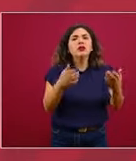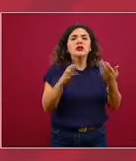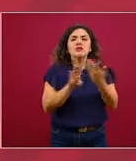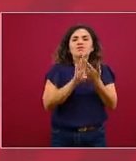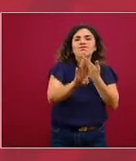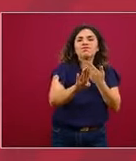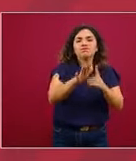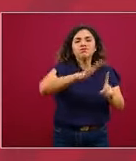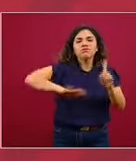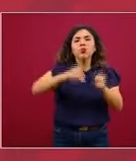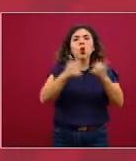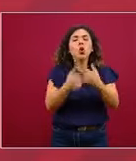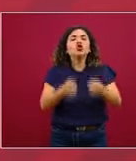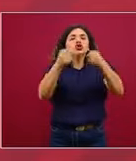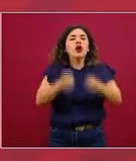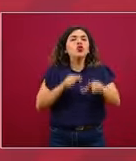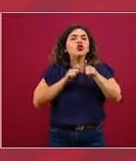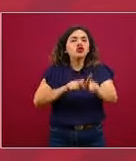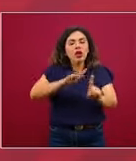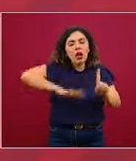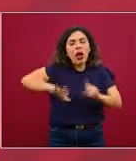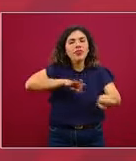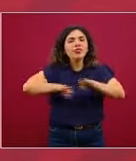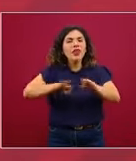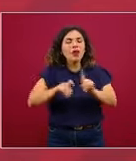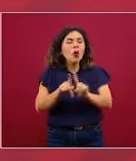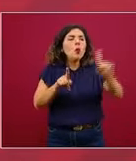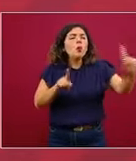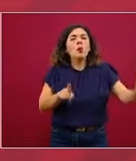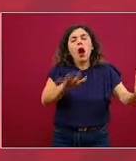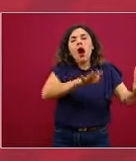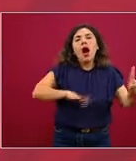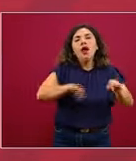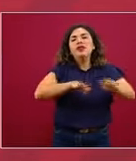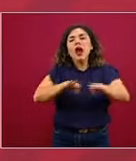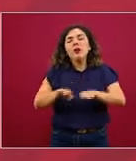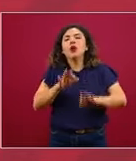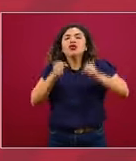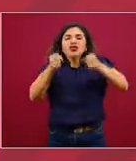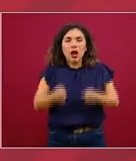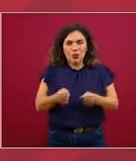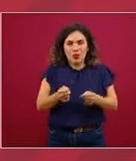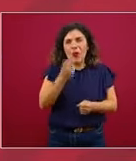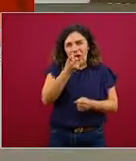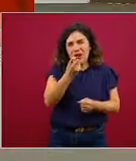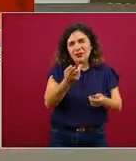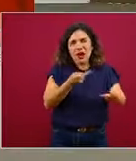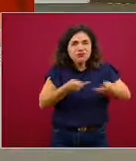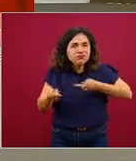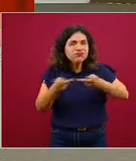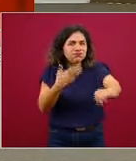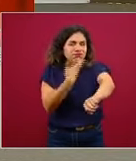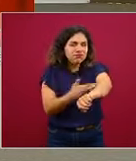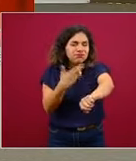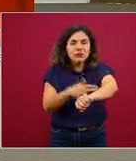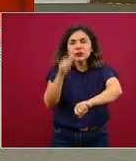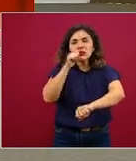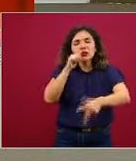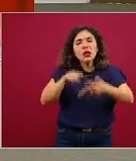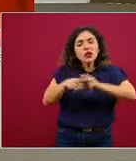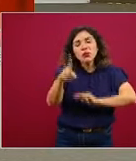manteniendo ese ambiente seguro que se quiere en el ambiente laboral. Por eso, por ejemplo, prácticamente todos estos protocolos inician con